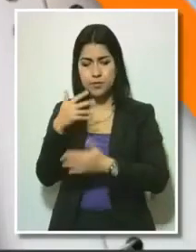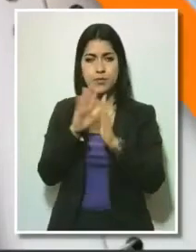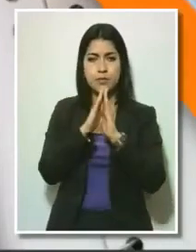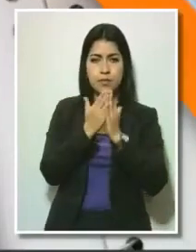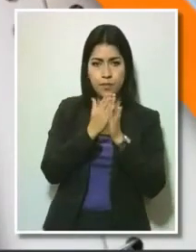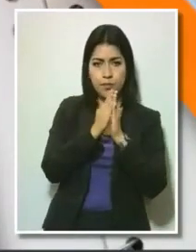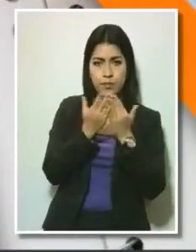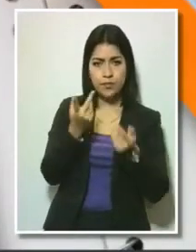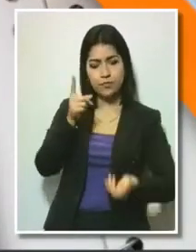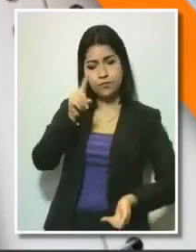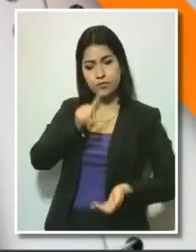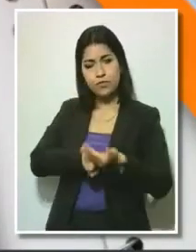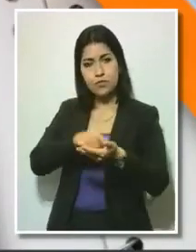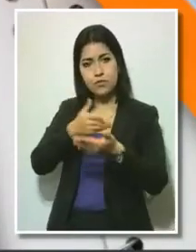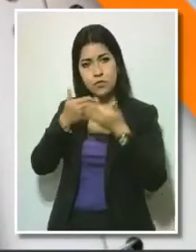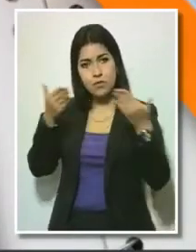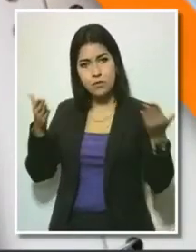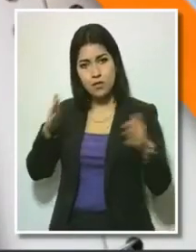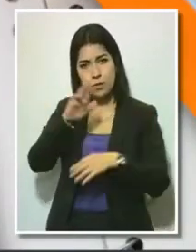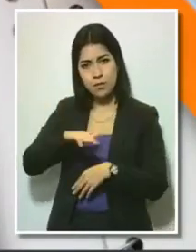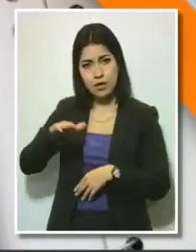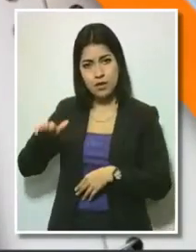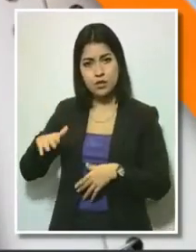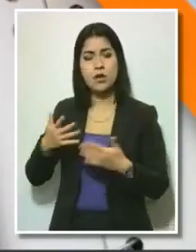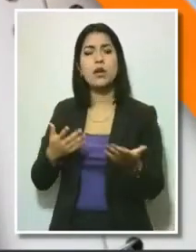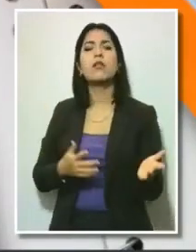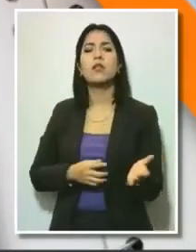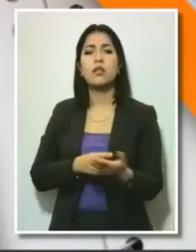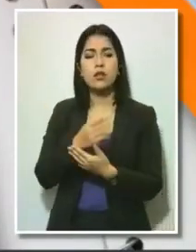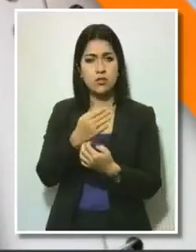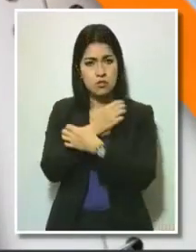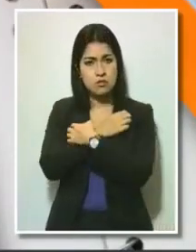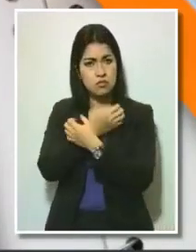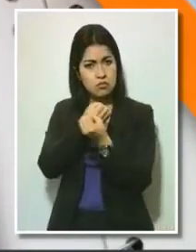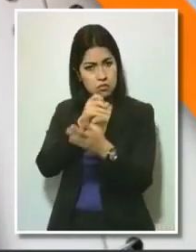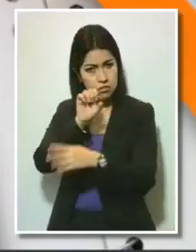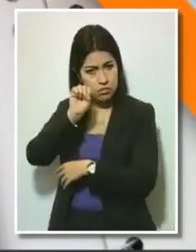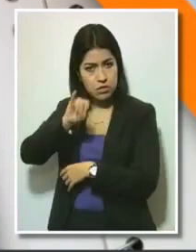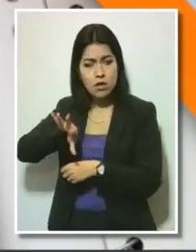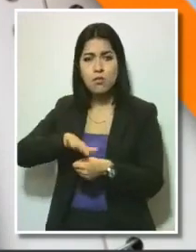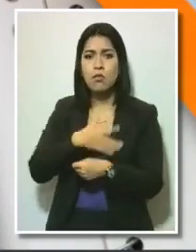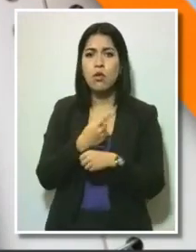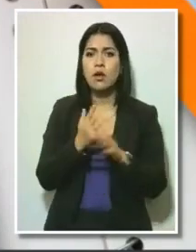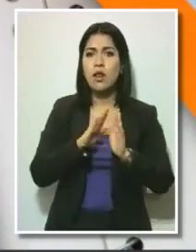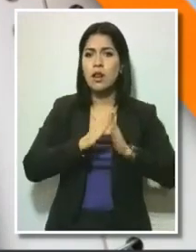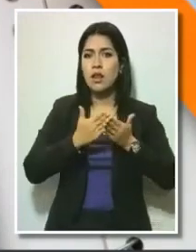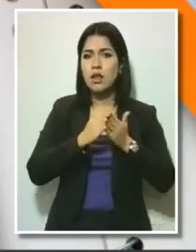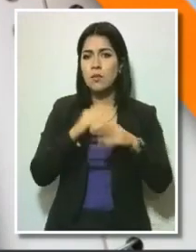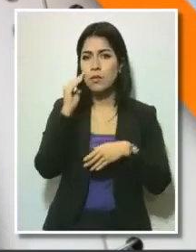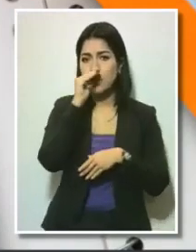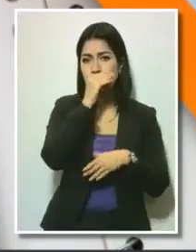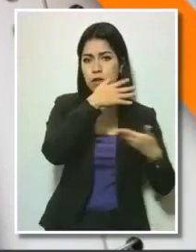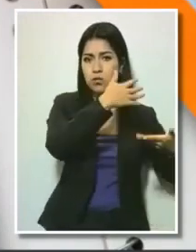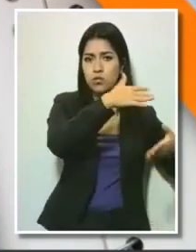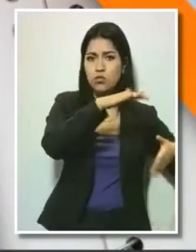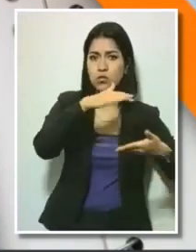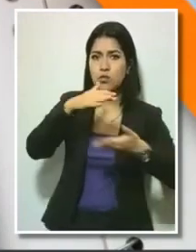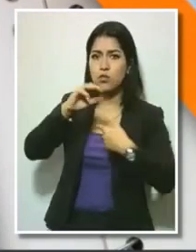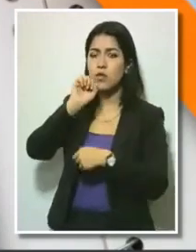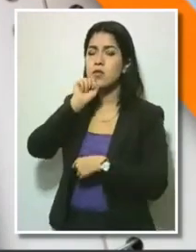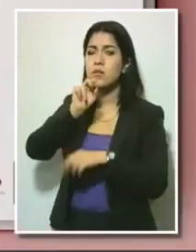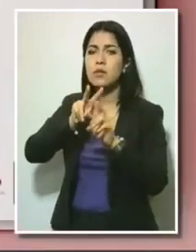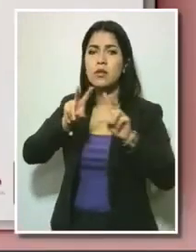Hoy Michoacán cumple con el derecho a la educación no solo porque proporciona libros de texto gratuitos, sino porque dentro de la